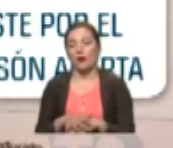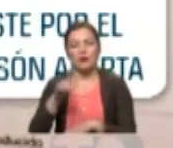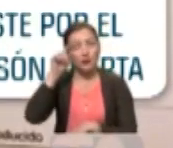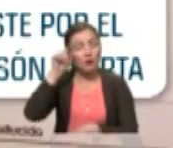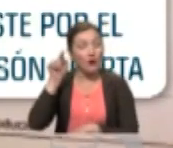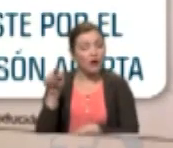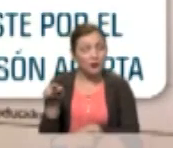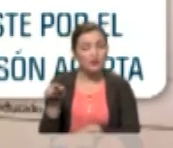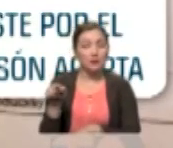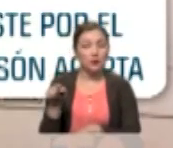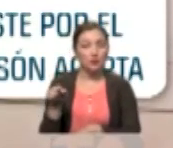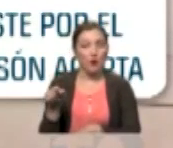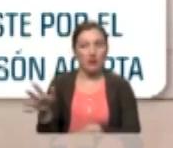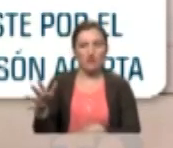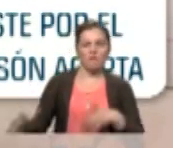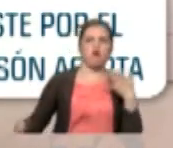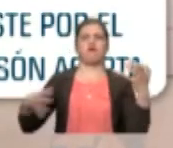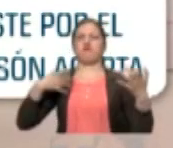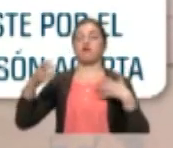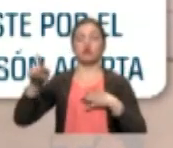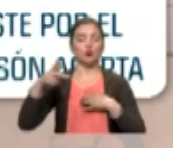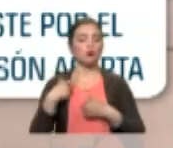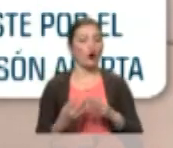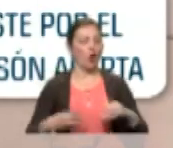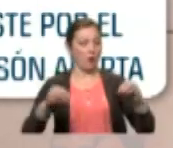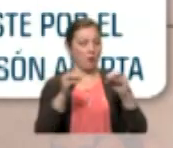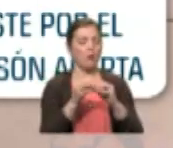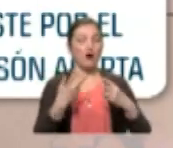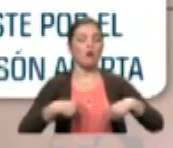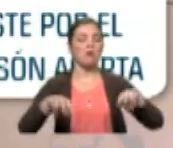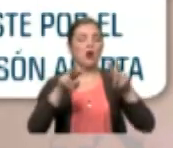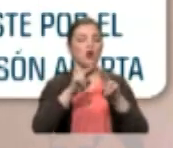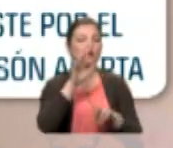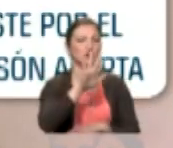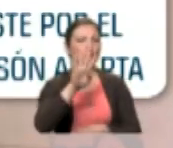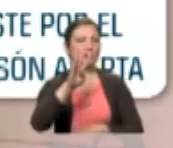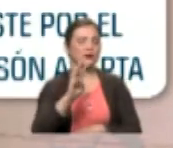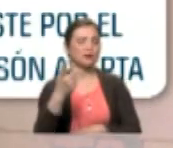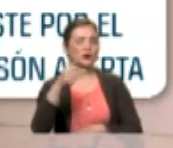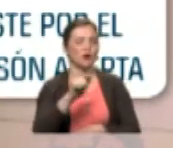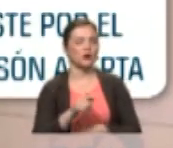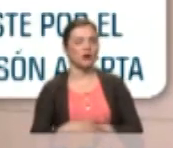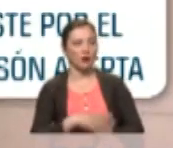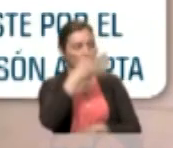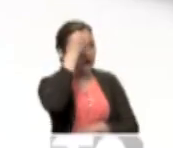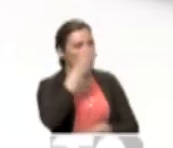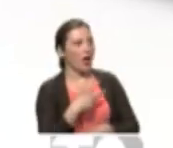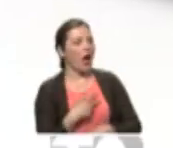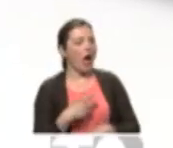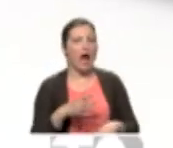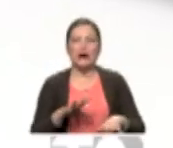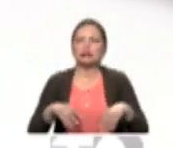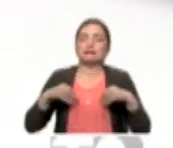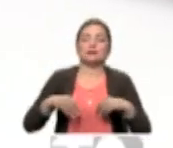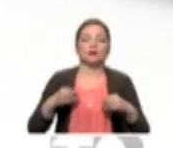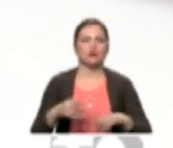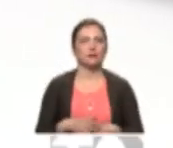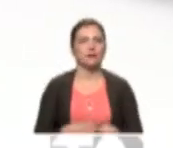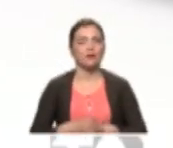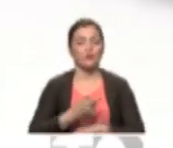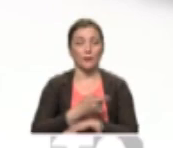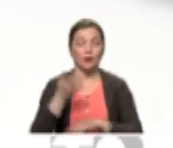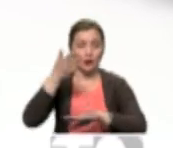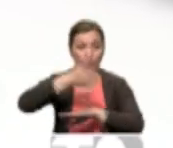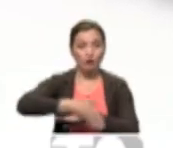Recuerda cómo te indignaste por el incremento a 546 millones y el bolsón acepta. Días más tarde, la